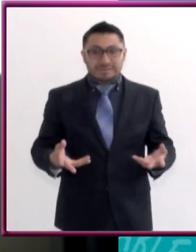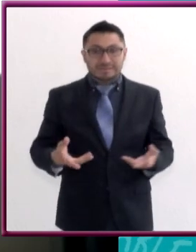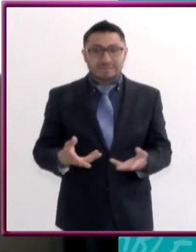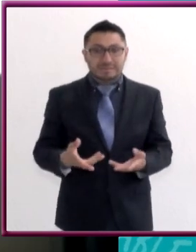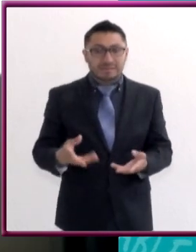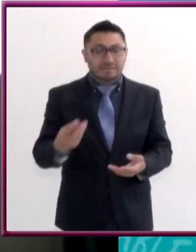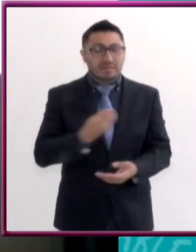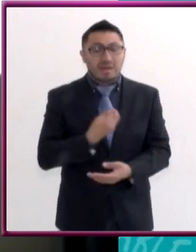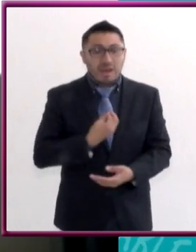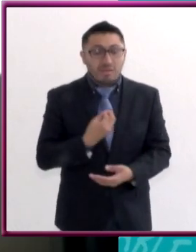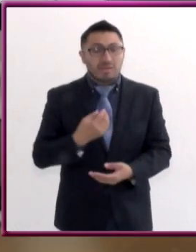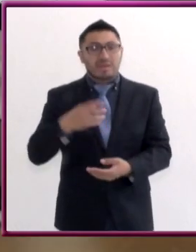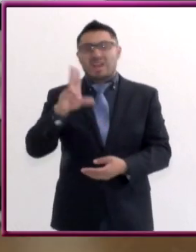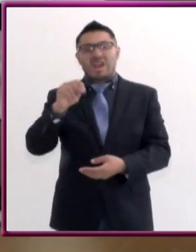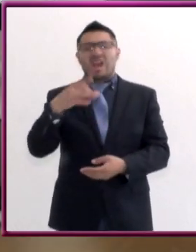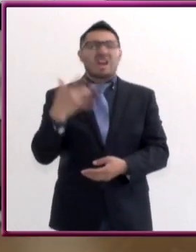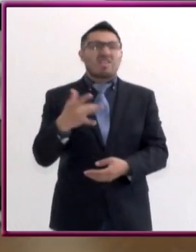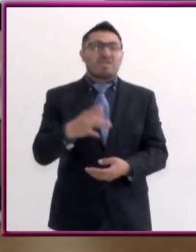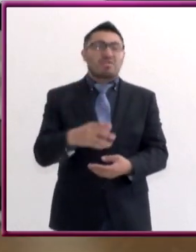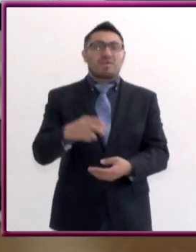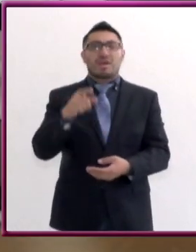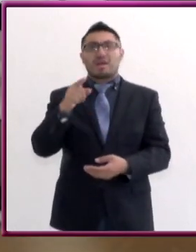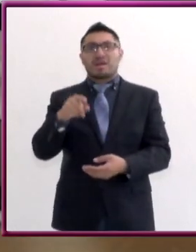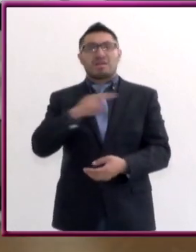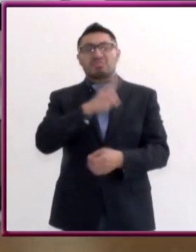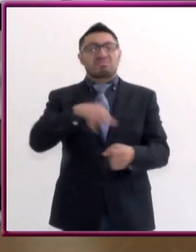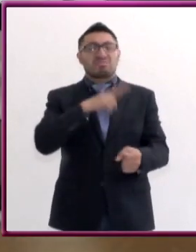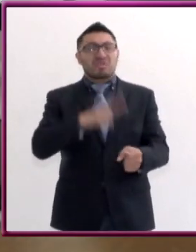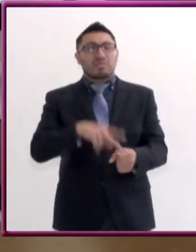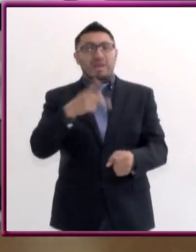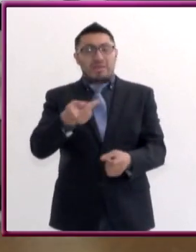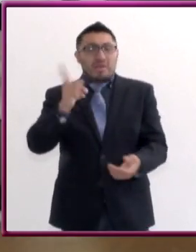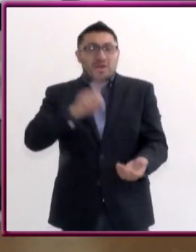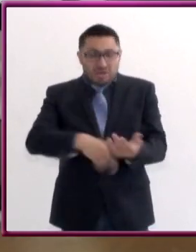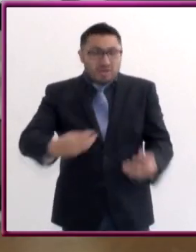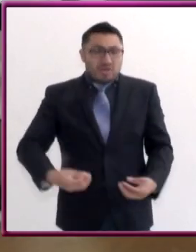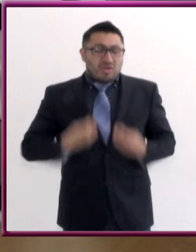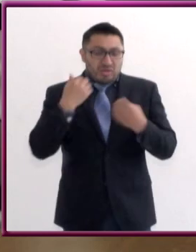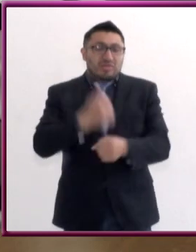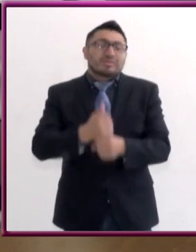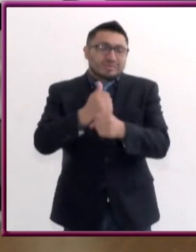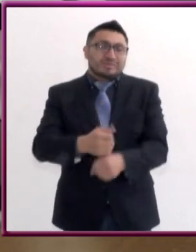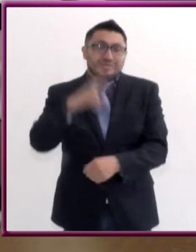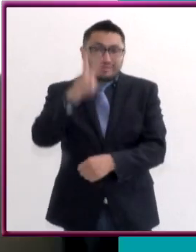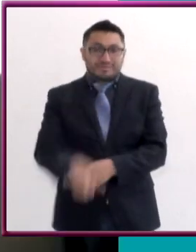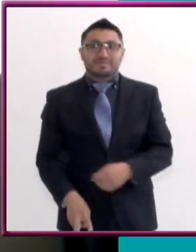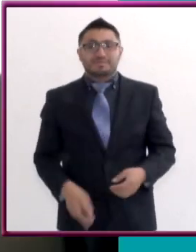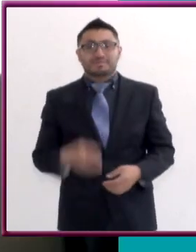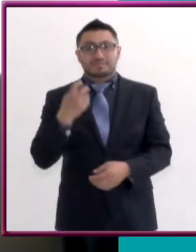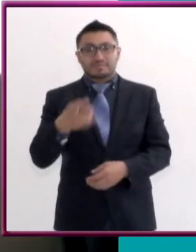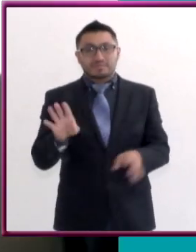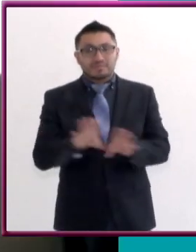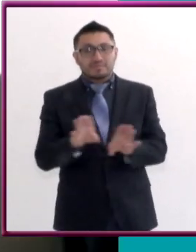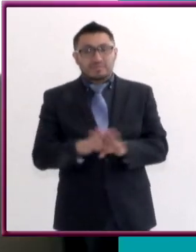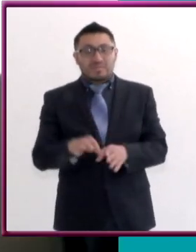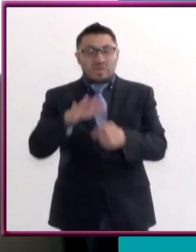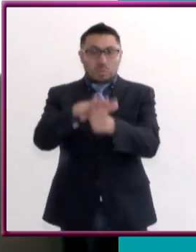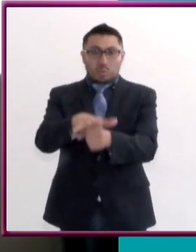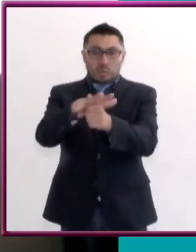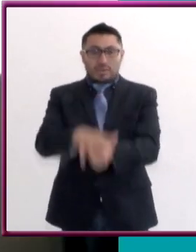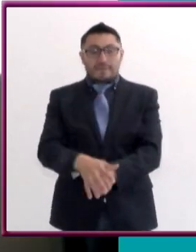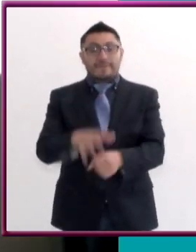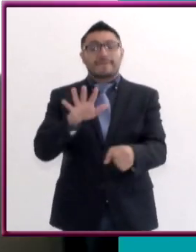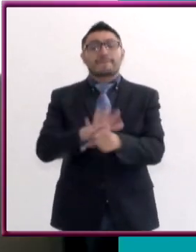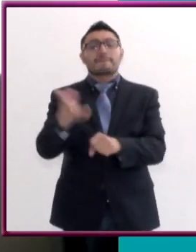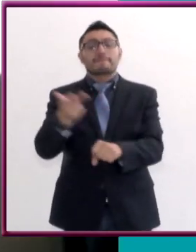nos resulta desagradable, que nos duele, que nos da vergüenza incluso, y entonces lo dejamos allá. Eso es reprimir.